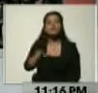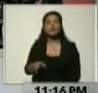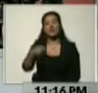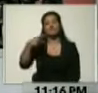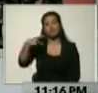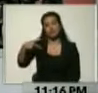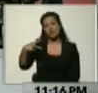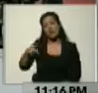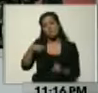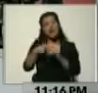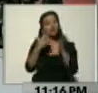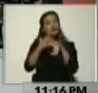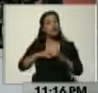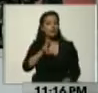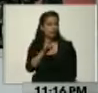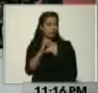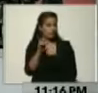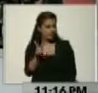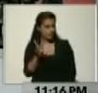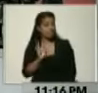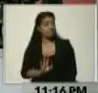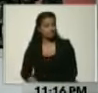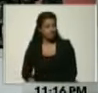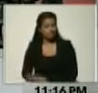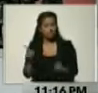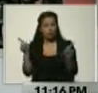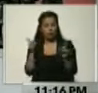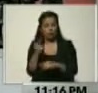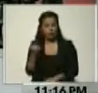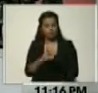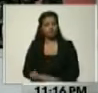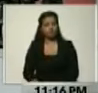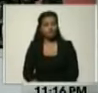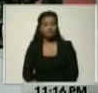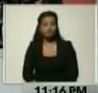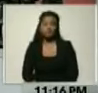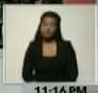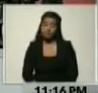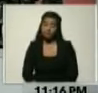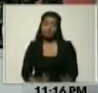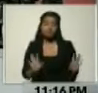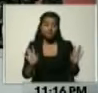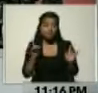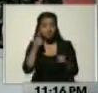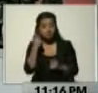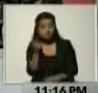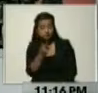y estudiante de la UCB. Cría cuervos y te sacarán los ojos, dice aquí.